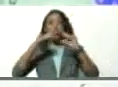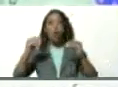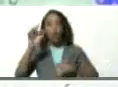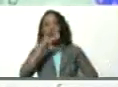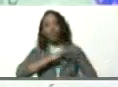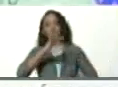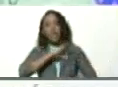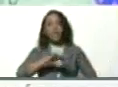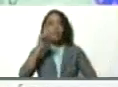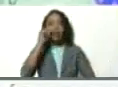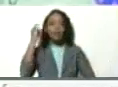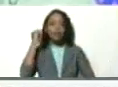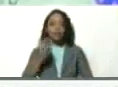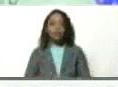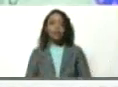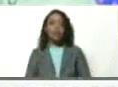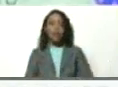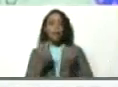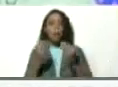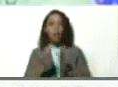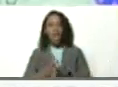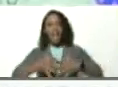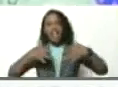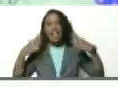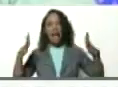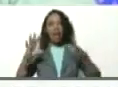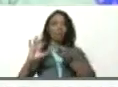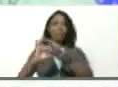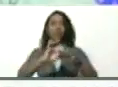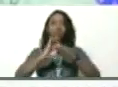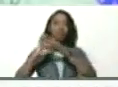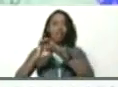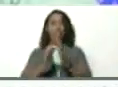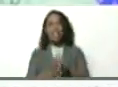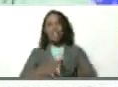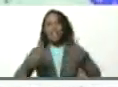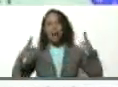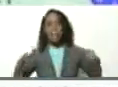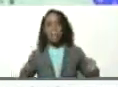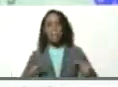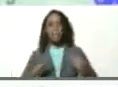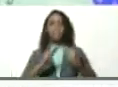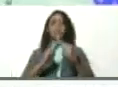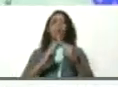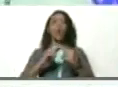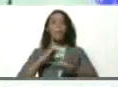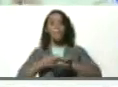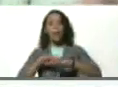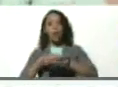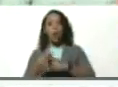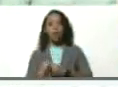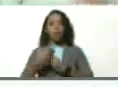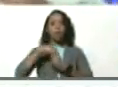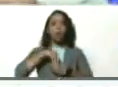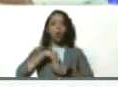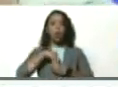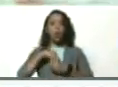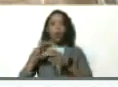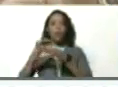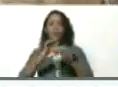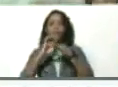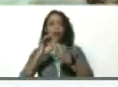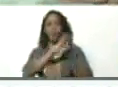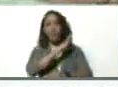socialistas y socialistas para una gran reunificación o un gran reencuentro un gran perdón interno unificar